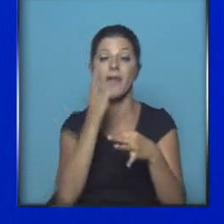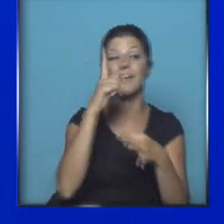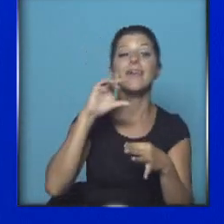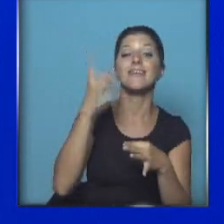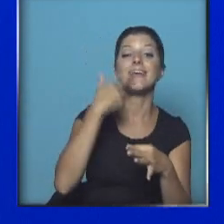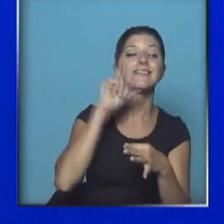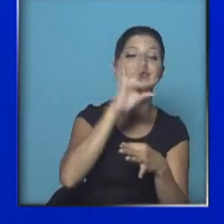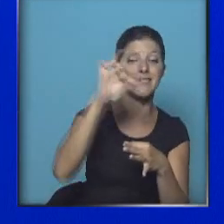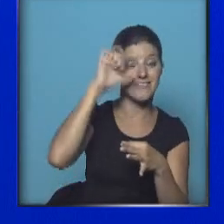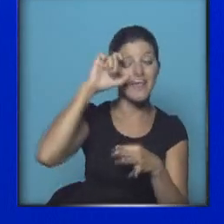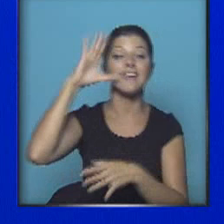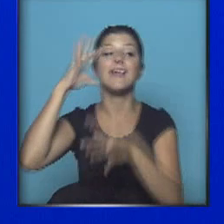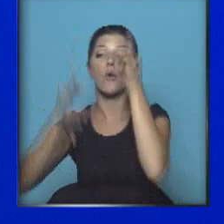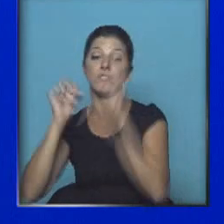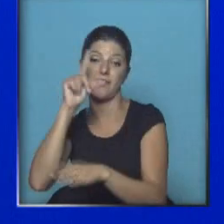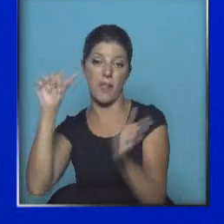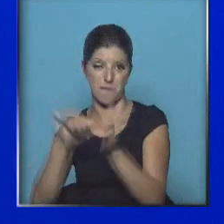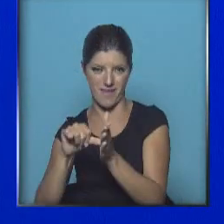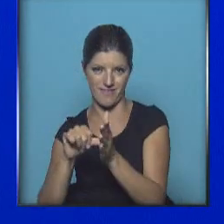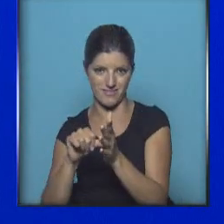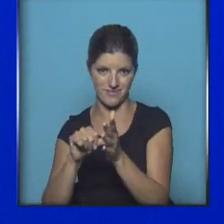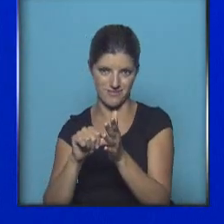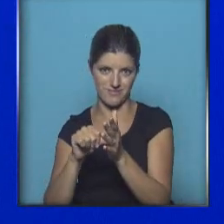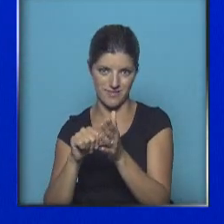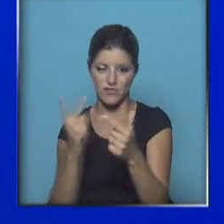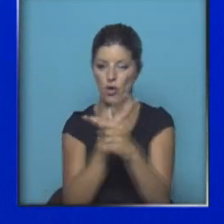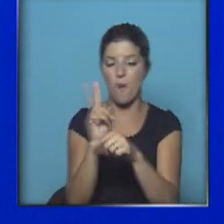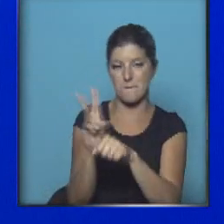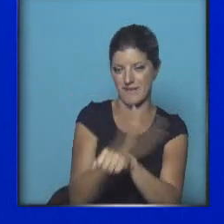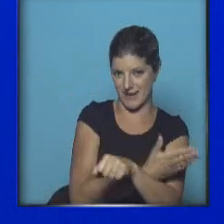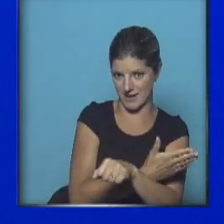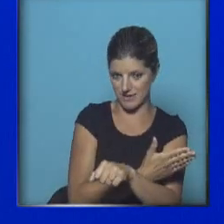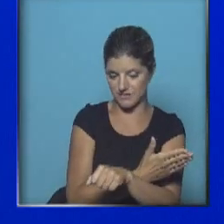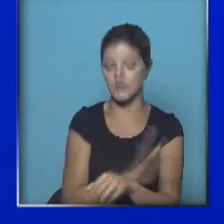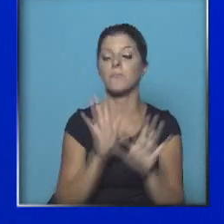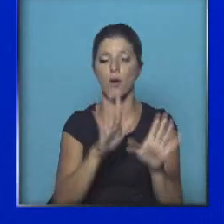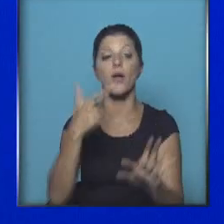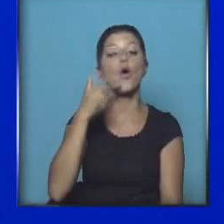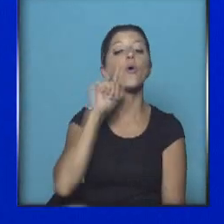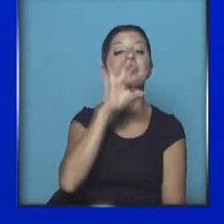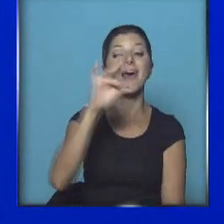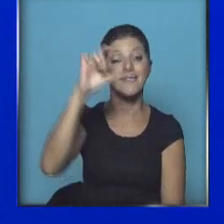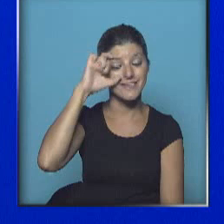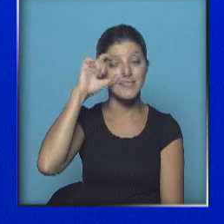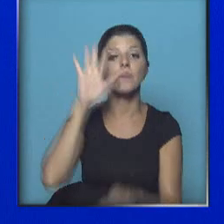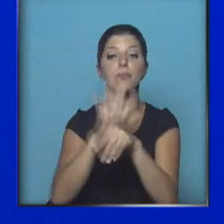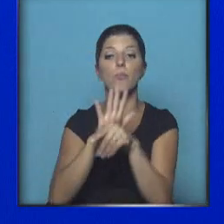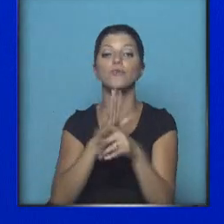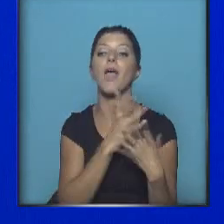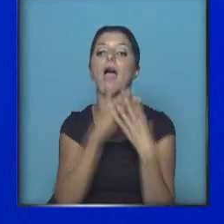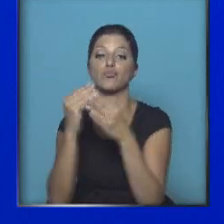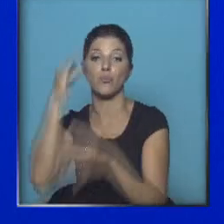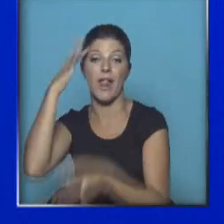de inteligencia y la justicia federal. Digamos, cuando los servicios de inteligencia actúan como auxiliares de la